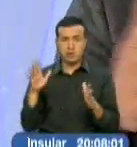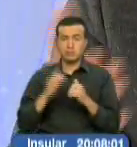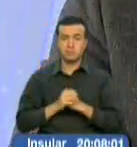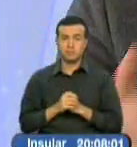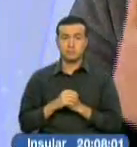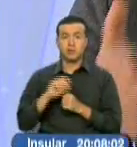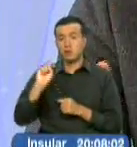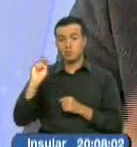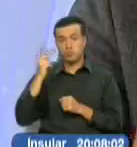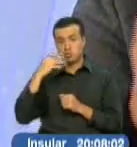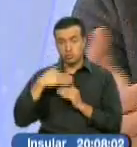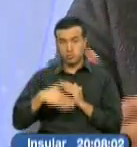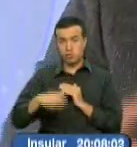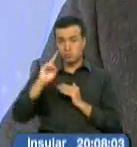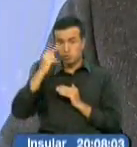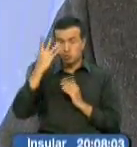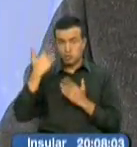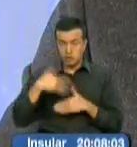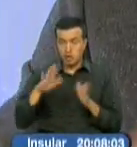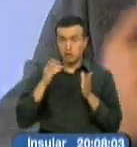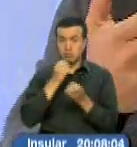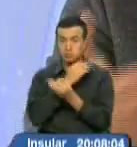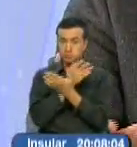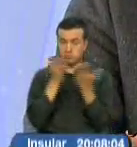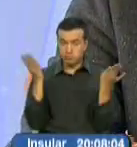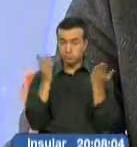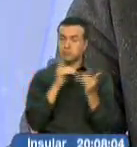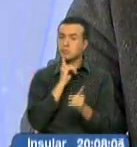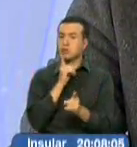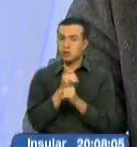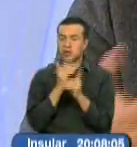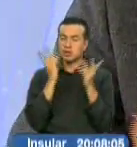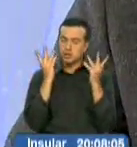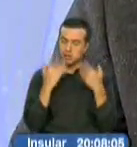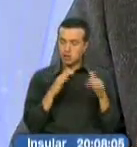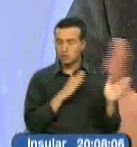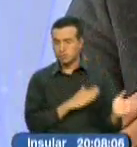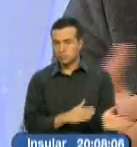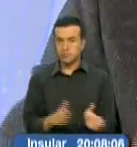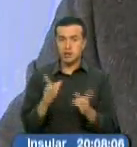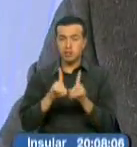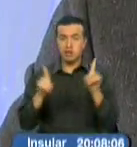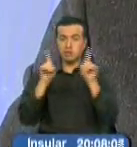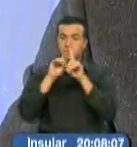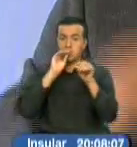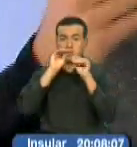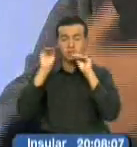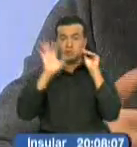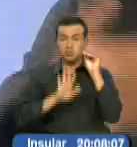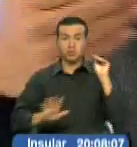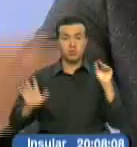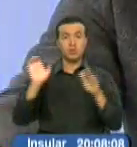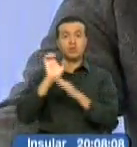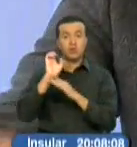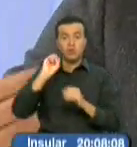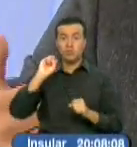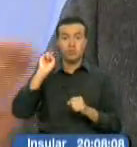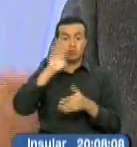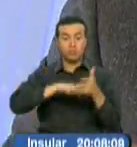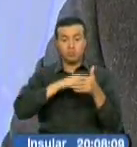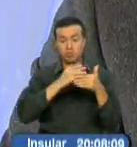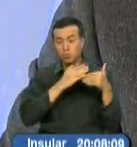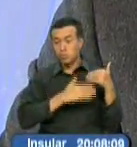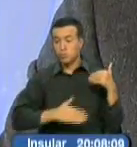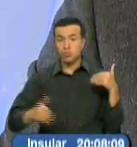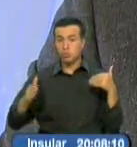tanto, la siguiente fase, luego de eso, una vez que dimos a conocer, y también obviamente nos permitió con esos resultados informar al país lo que viene en el calendario electoral,